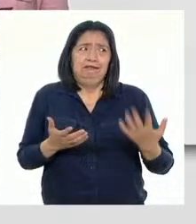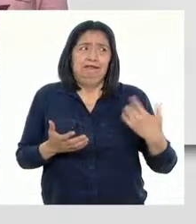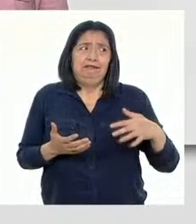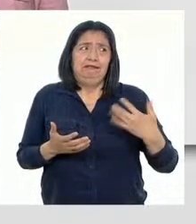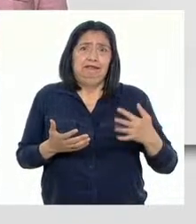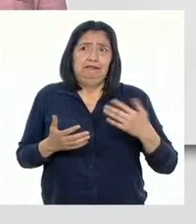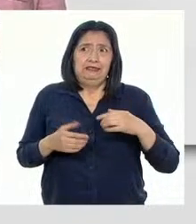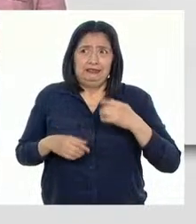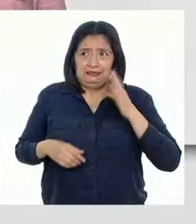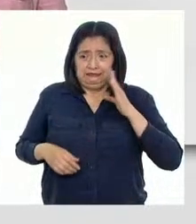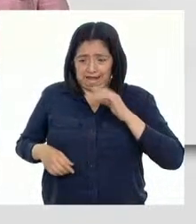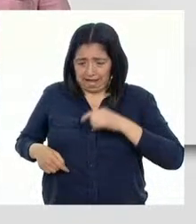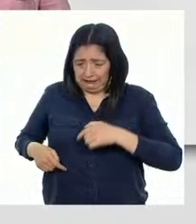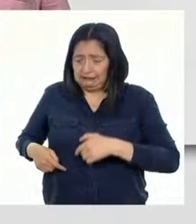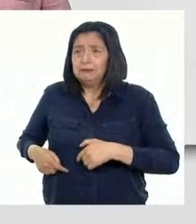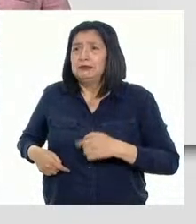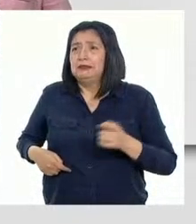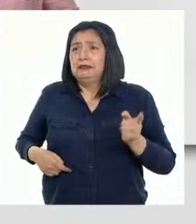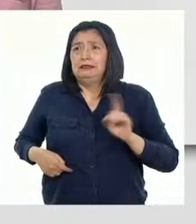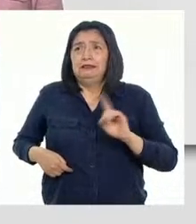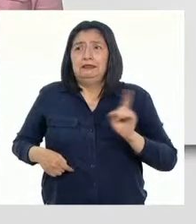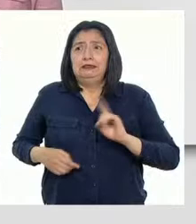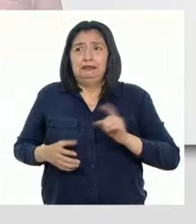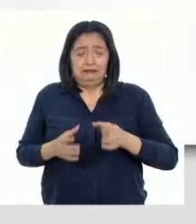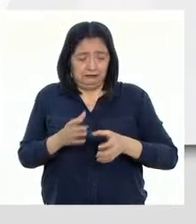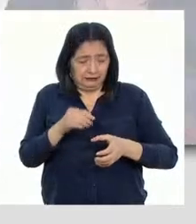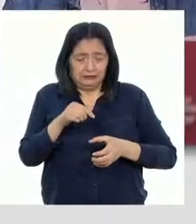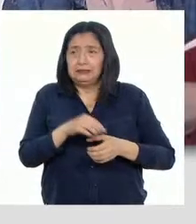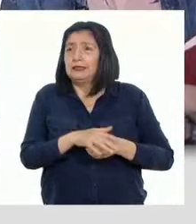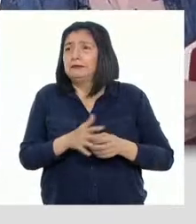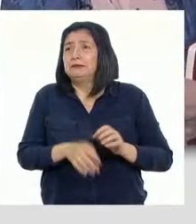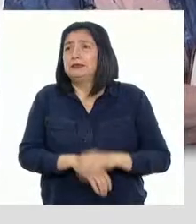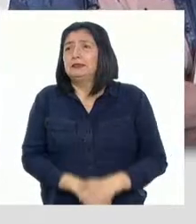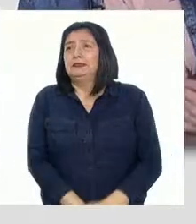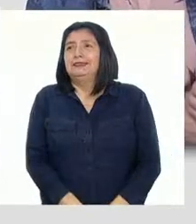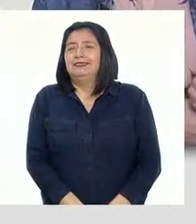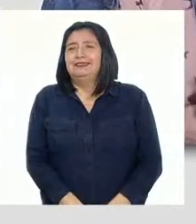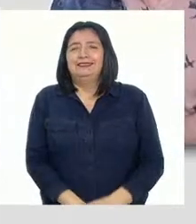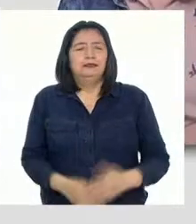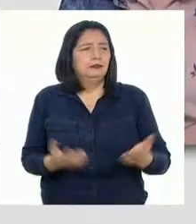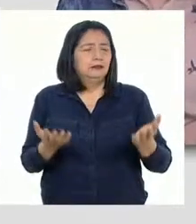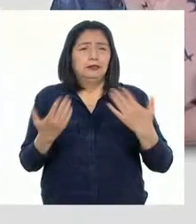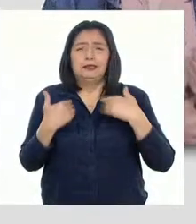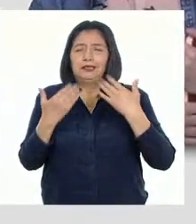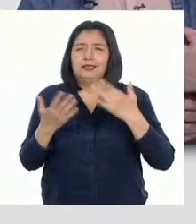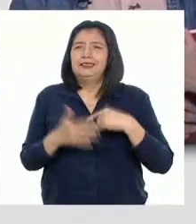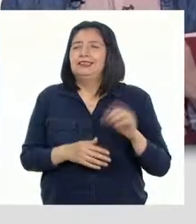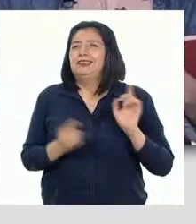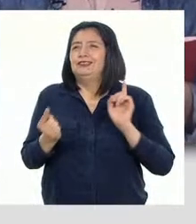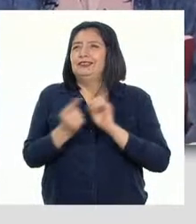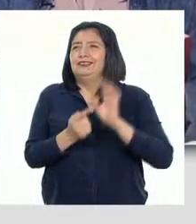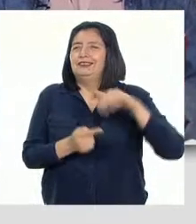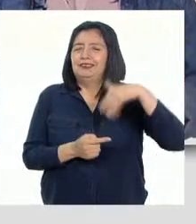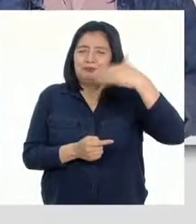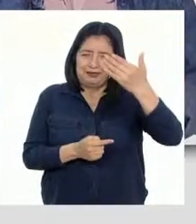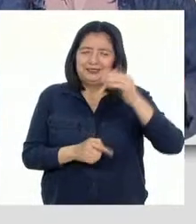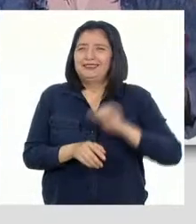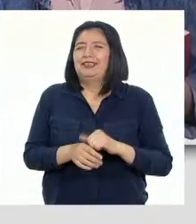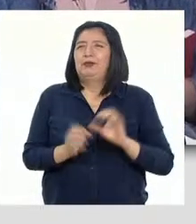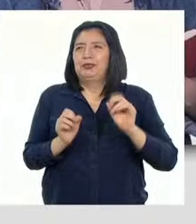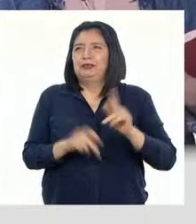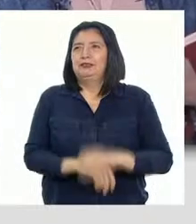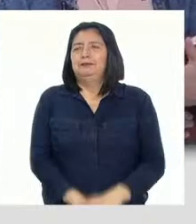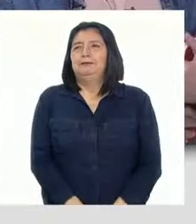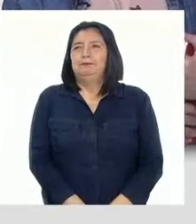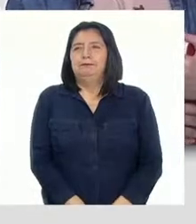manchando el polo porque no tiene su tapita. Gracias por todo y nos vemos en la